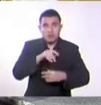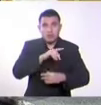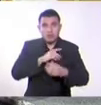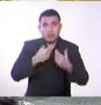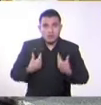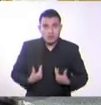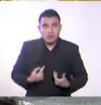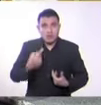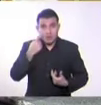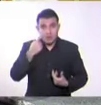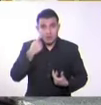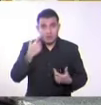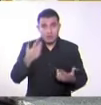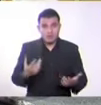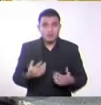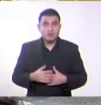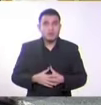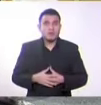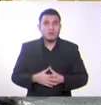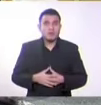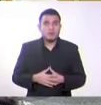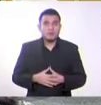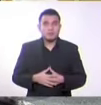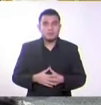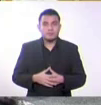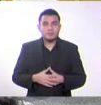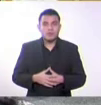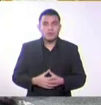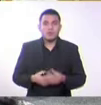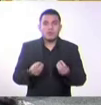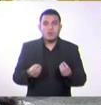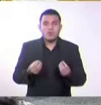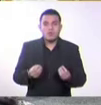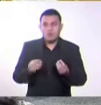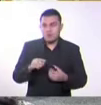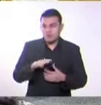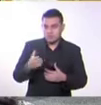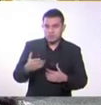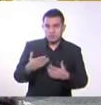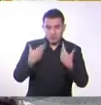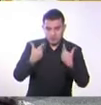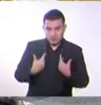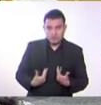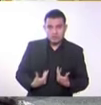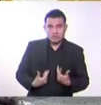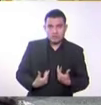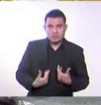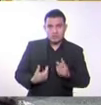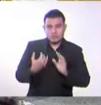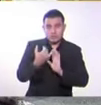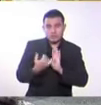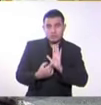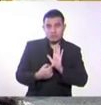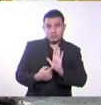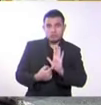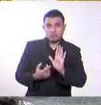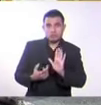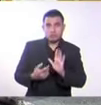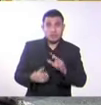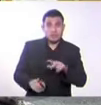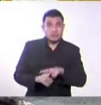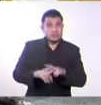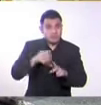También depende mucho de ellos que cómo van a utilizar su imagen, porque como ya lo dijimos, hay